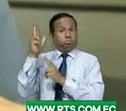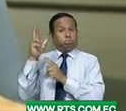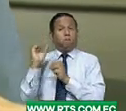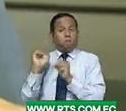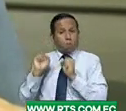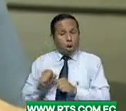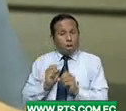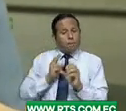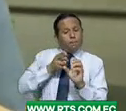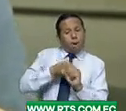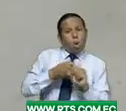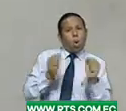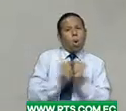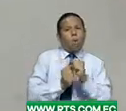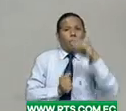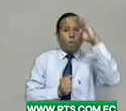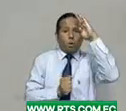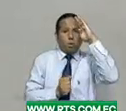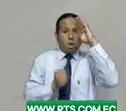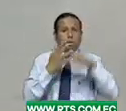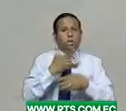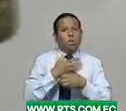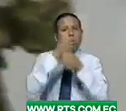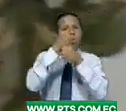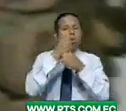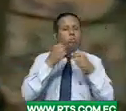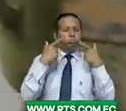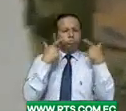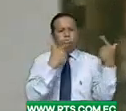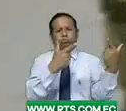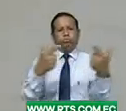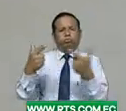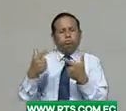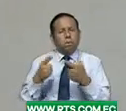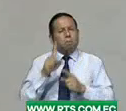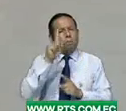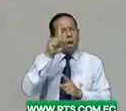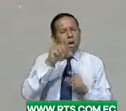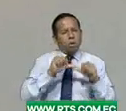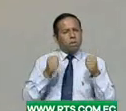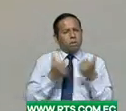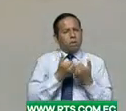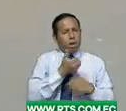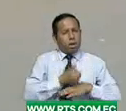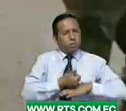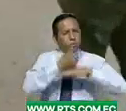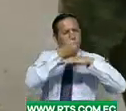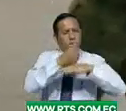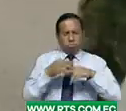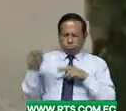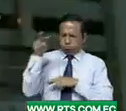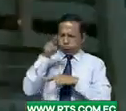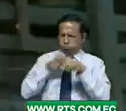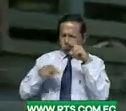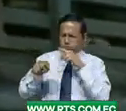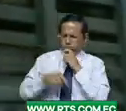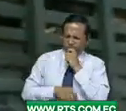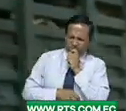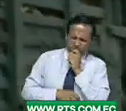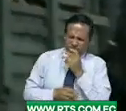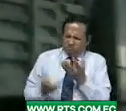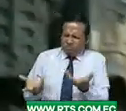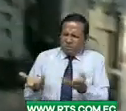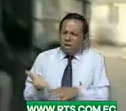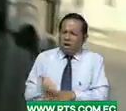Seguridad de la Asamblea no considera necesaria esta medida tras señalar que la ley del uso legítimo de la fuerza ya permite